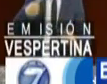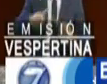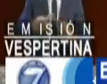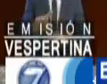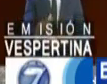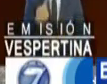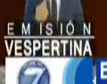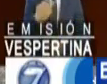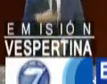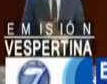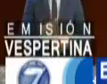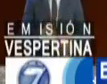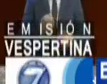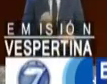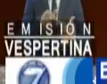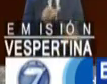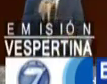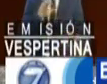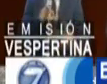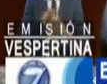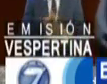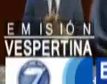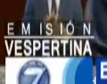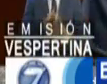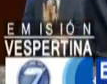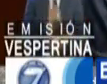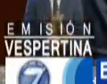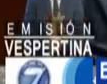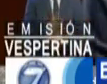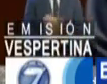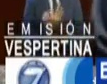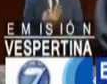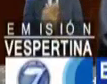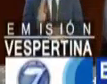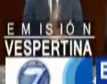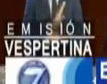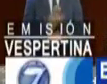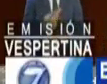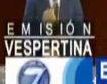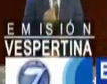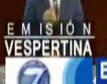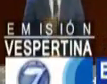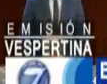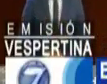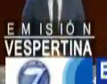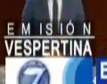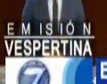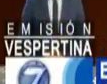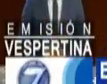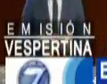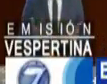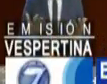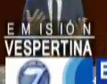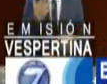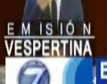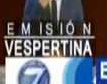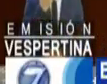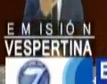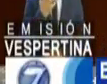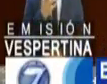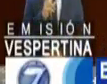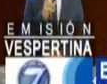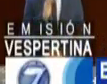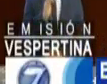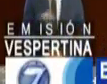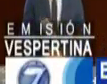nuestras naciones. Por desgracia, he de reconocer en este momento que dadas las consecuencias